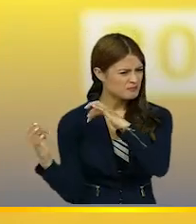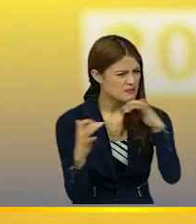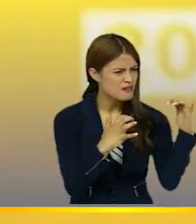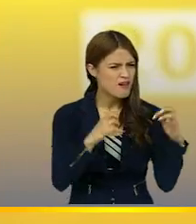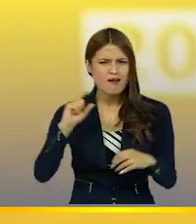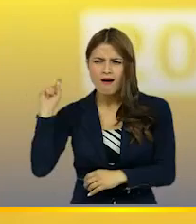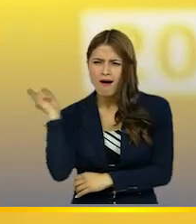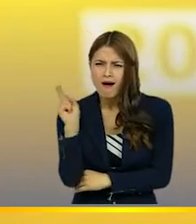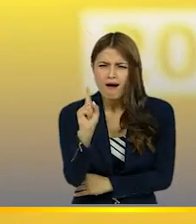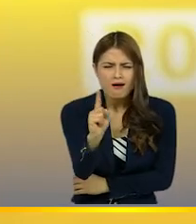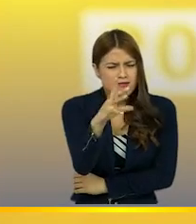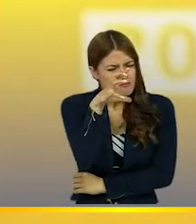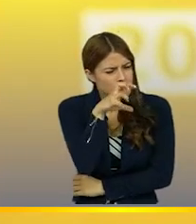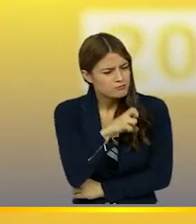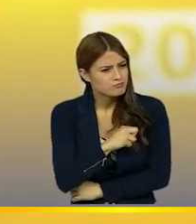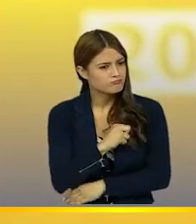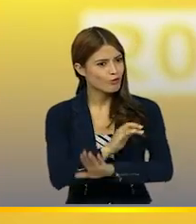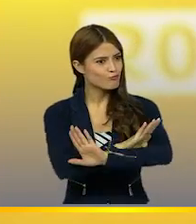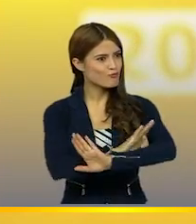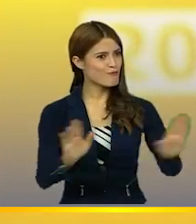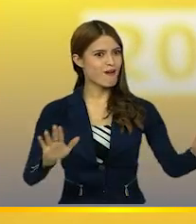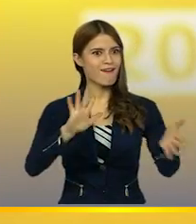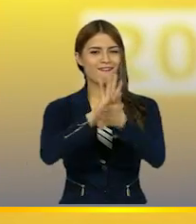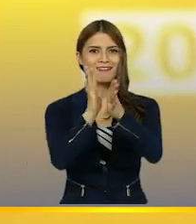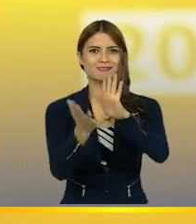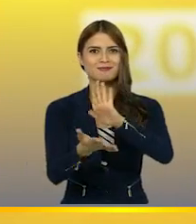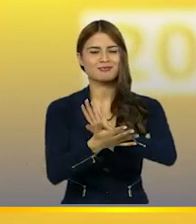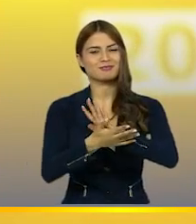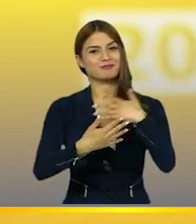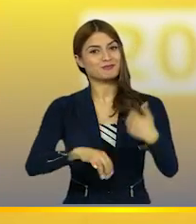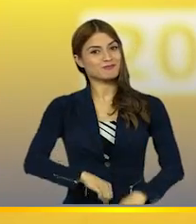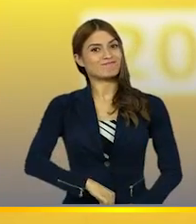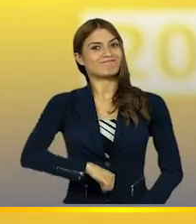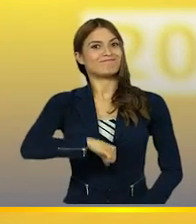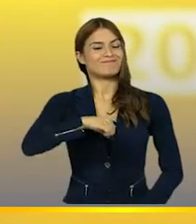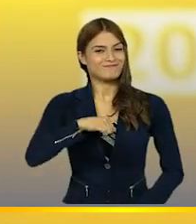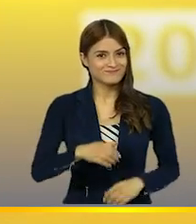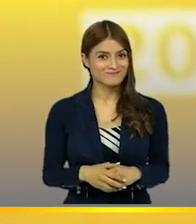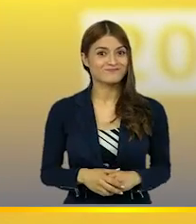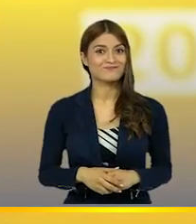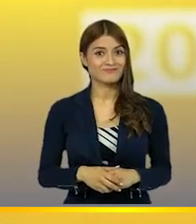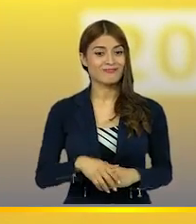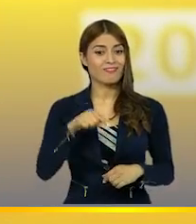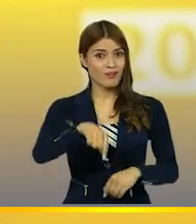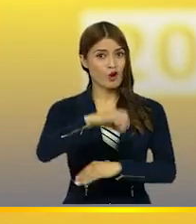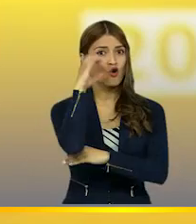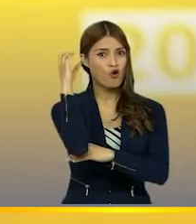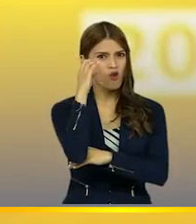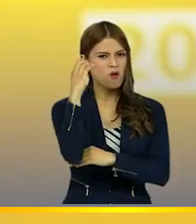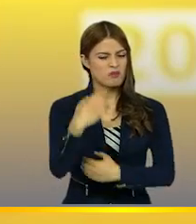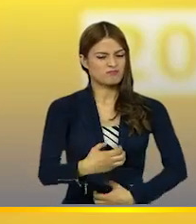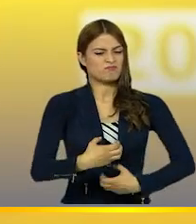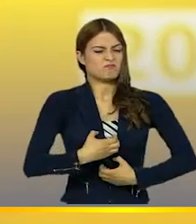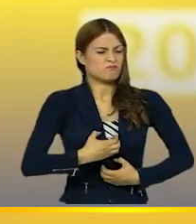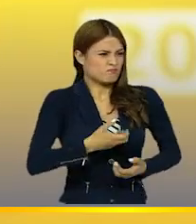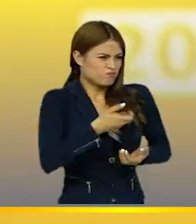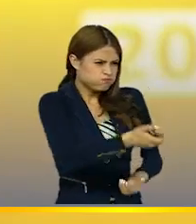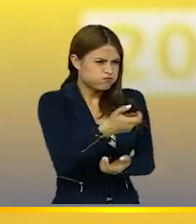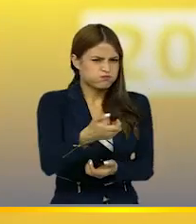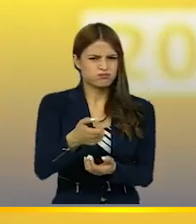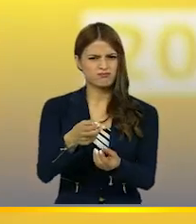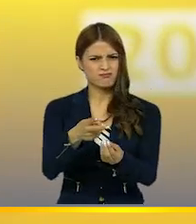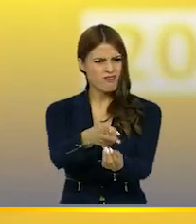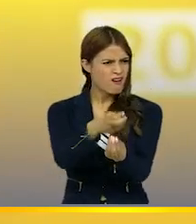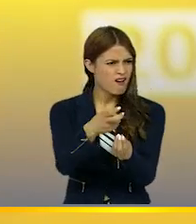el conflicto armado más largo y penoso de nuestra historia. Un país en el que las armas se recogen y